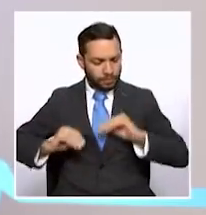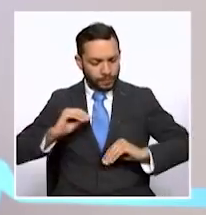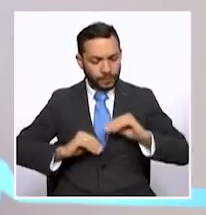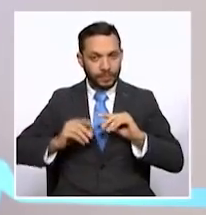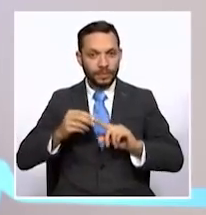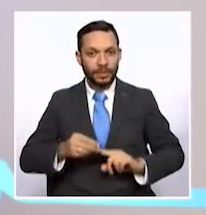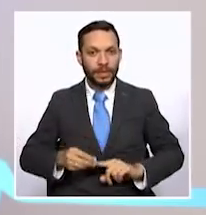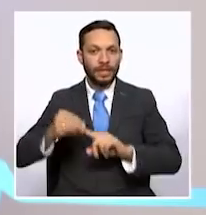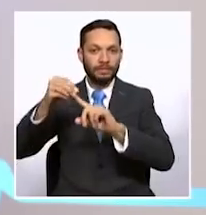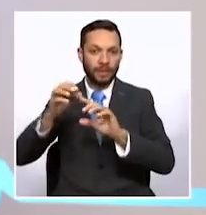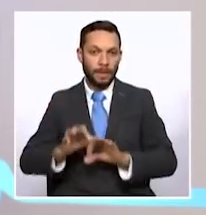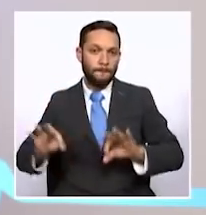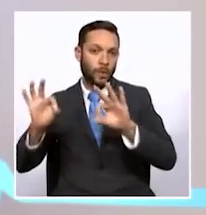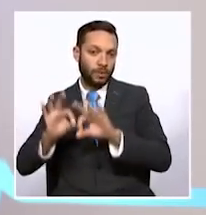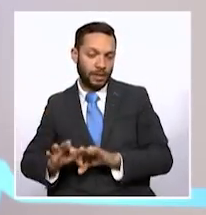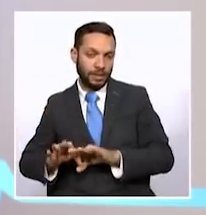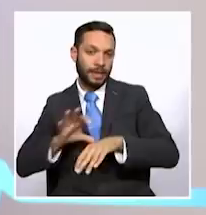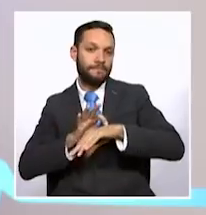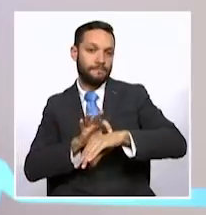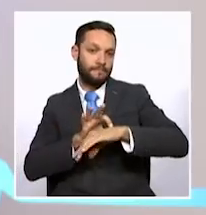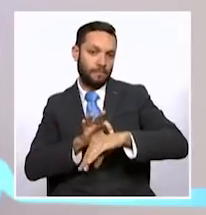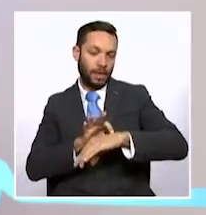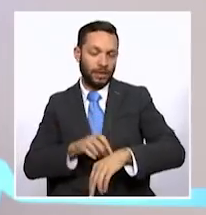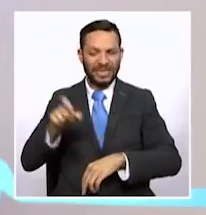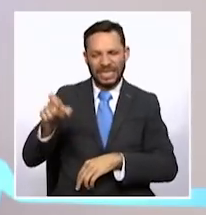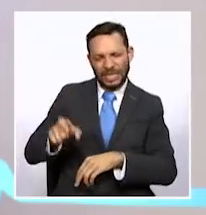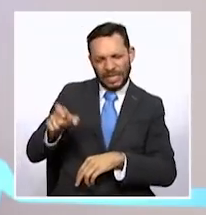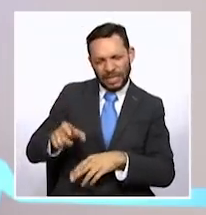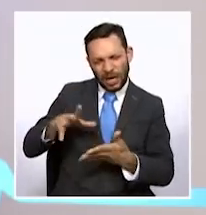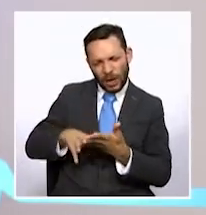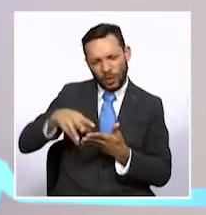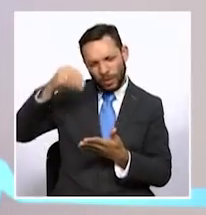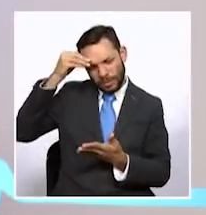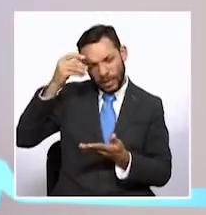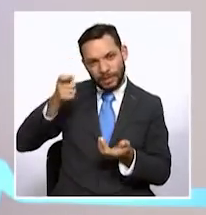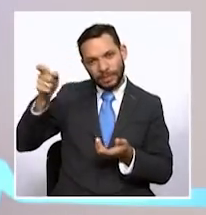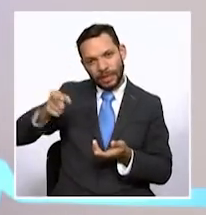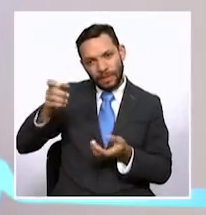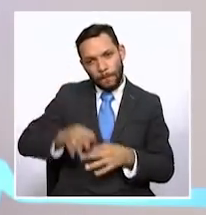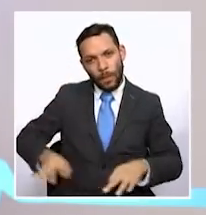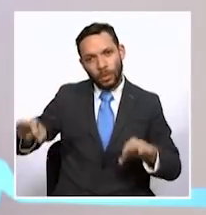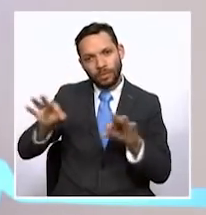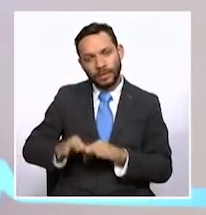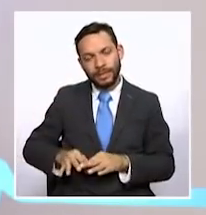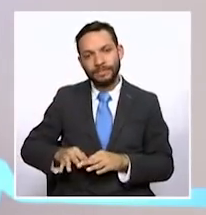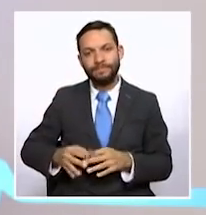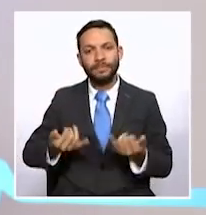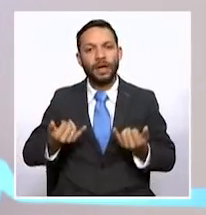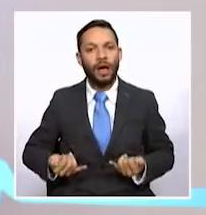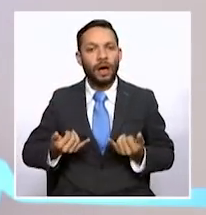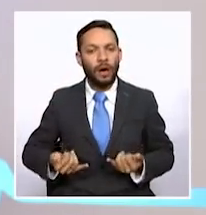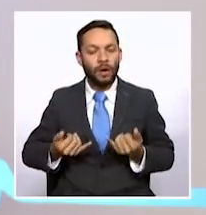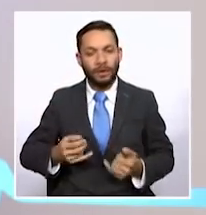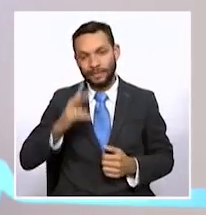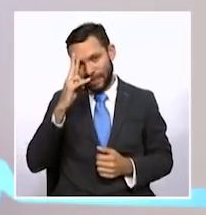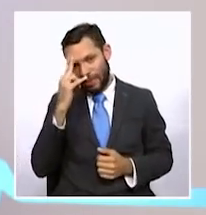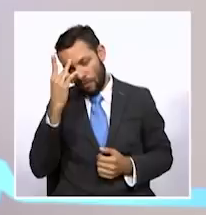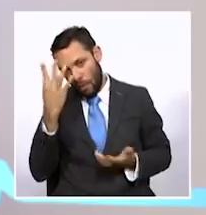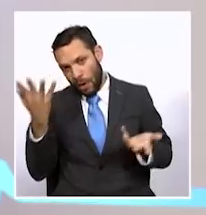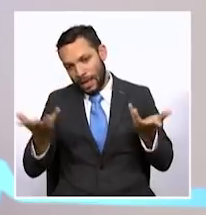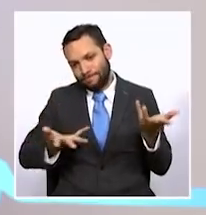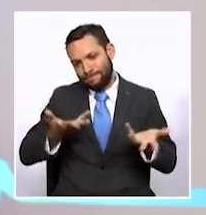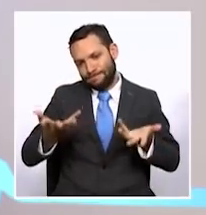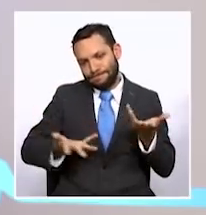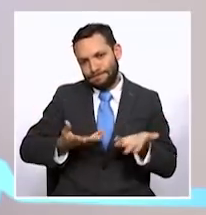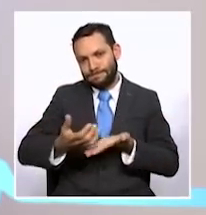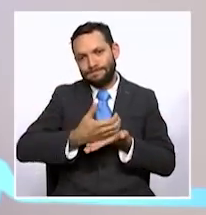médica. Algo que realmente necesitamos tener muy presente. Hemos caído en el error de la droguería, de la tienda